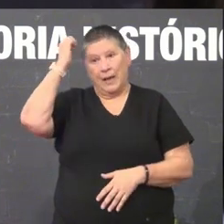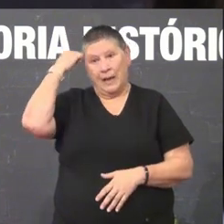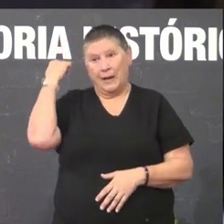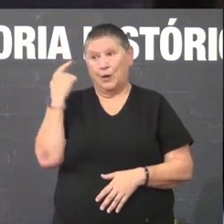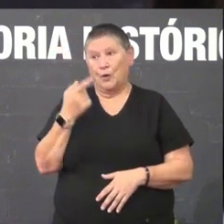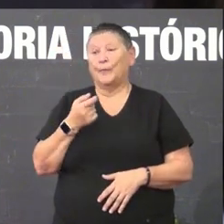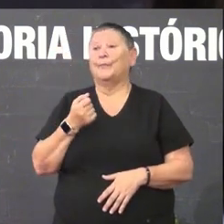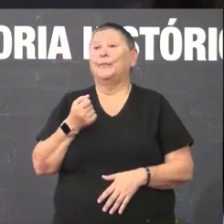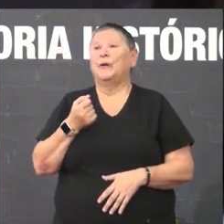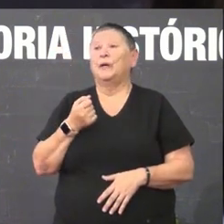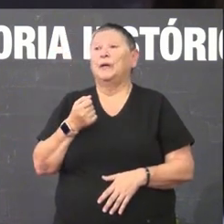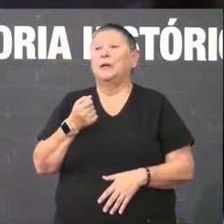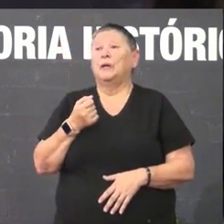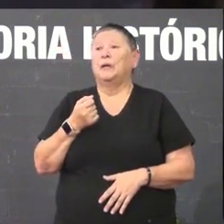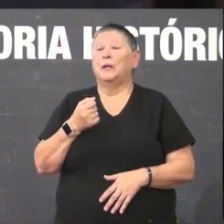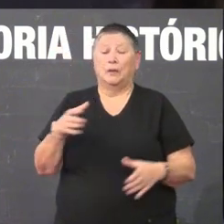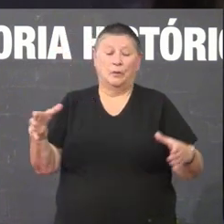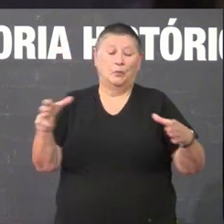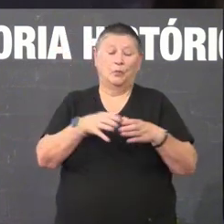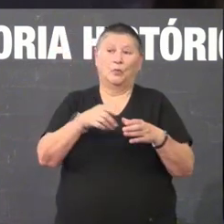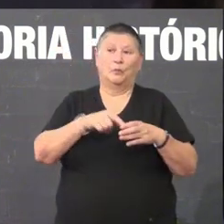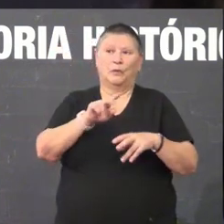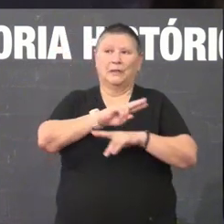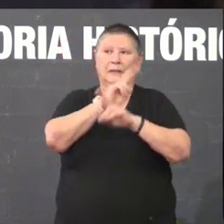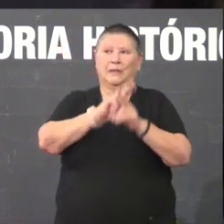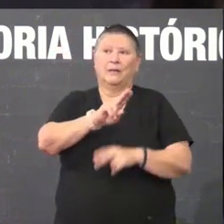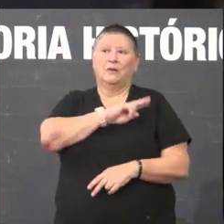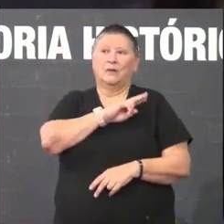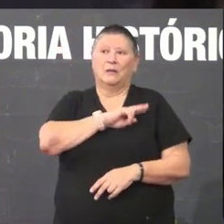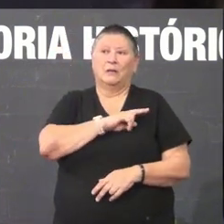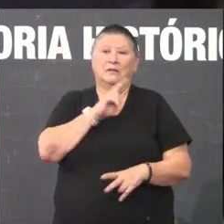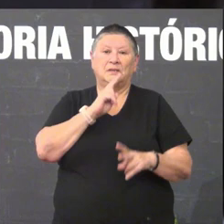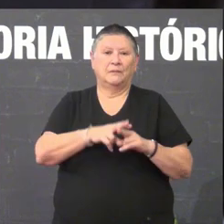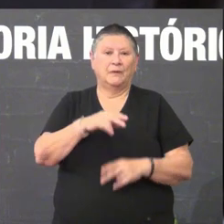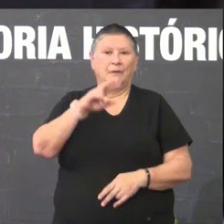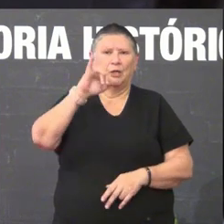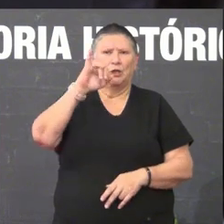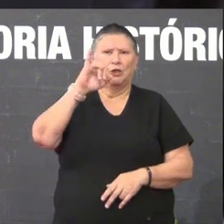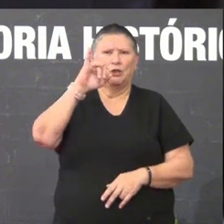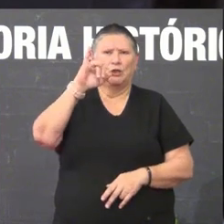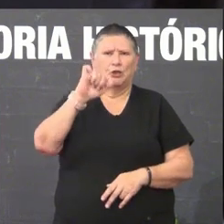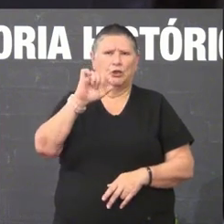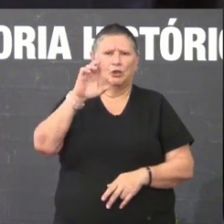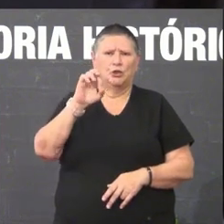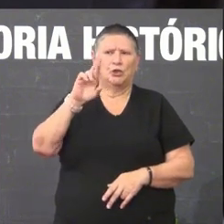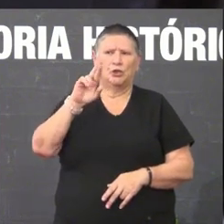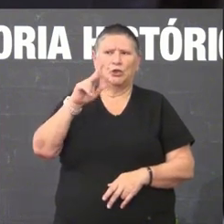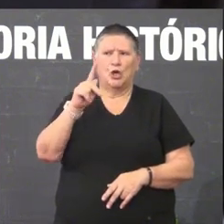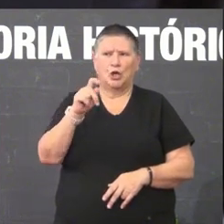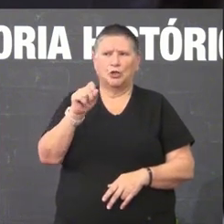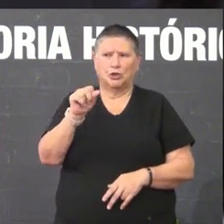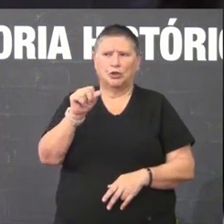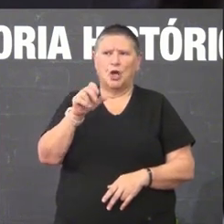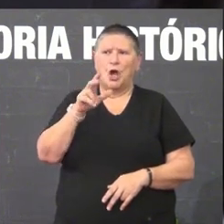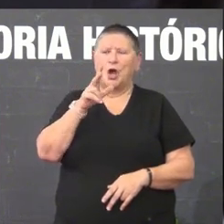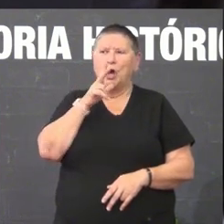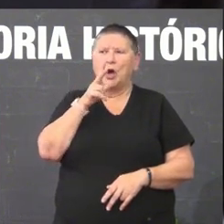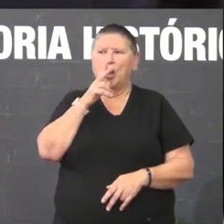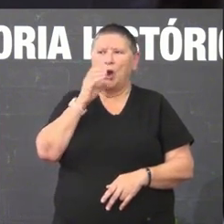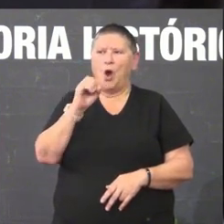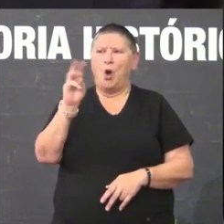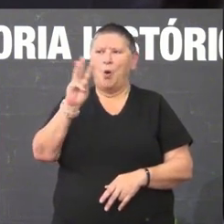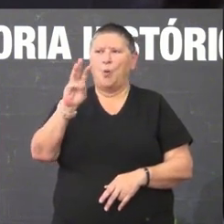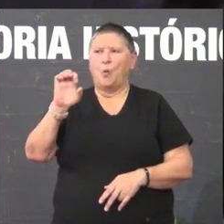en las brigadas internacionales que se llama George orwell George orwell tenía una frase que dice